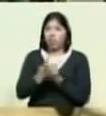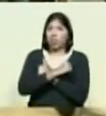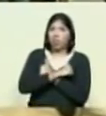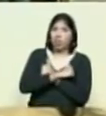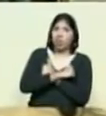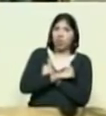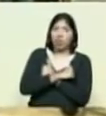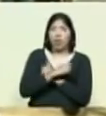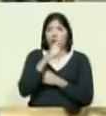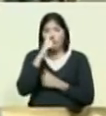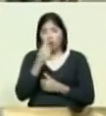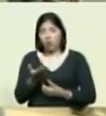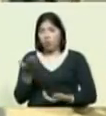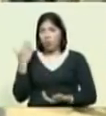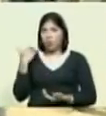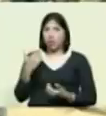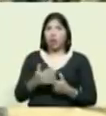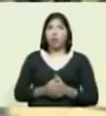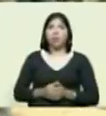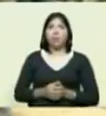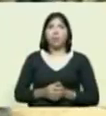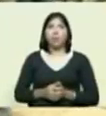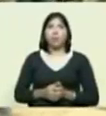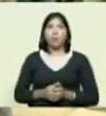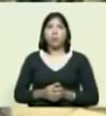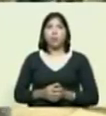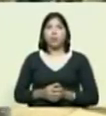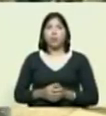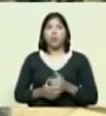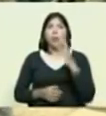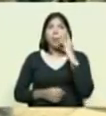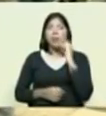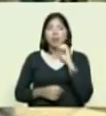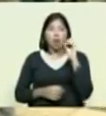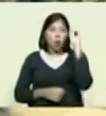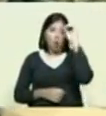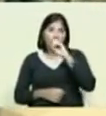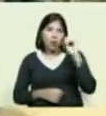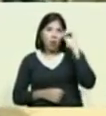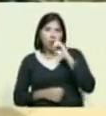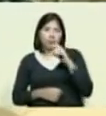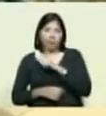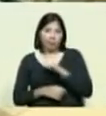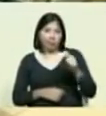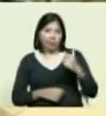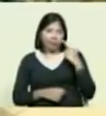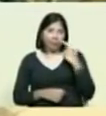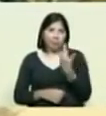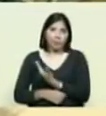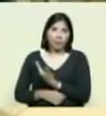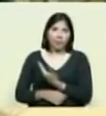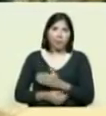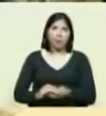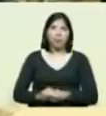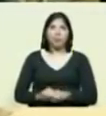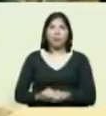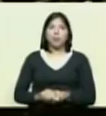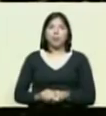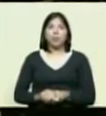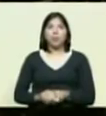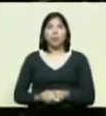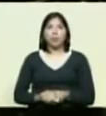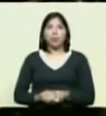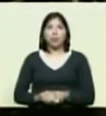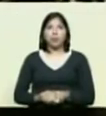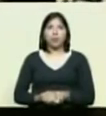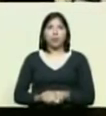año anterior. Vamos a escuchar de inmediato parte de esas vivencias y de los testimonios que destacaban los venezolanos que el día de hoy han